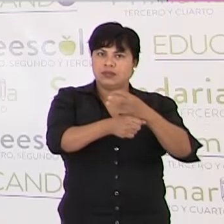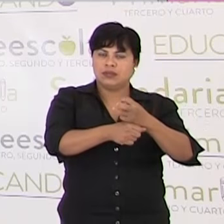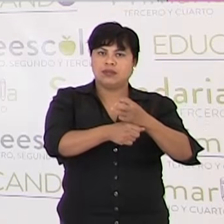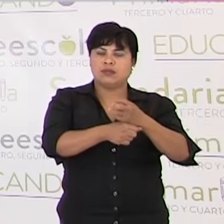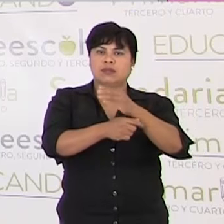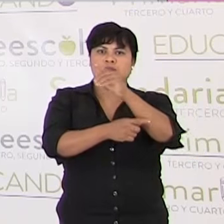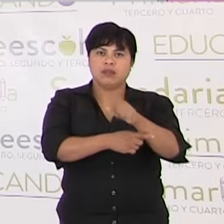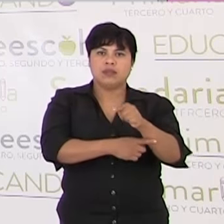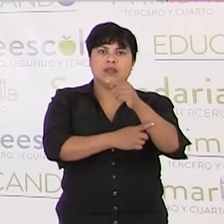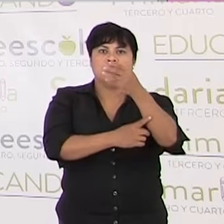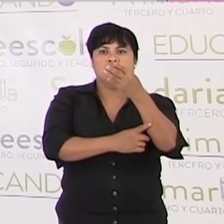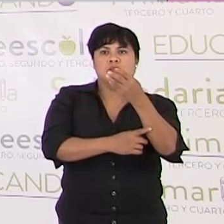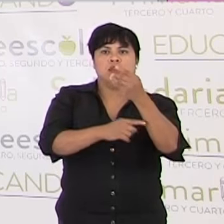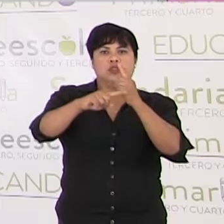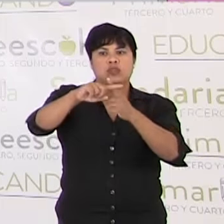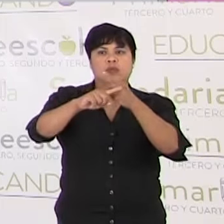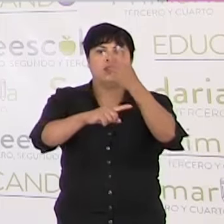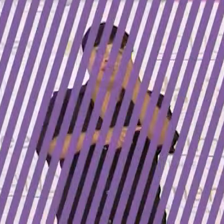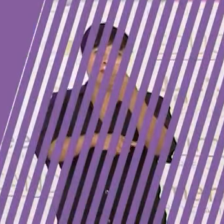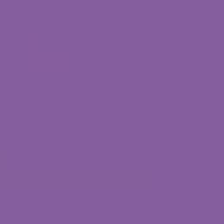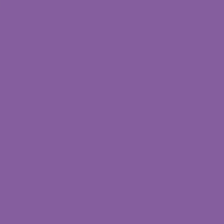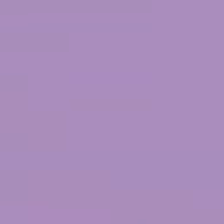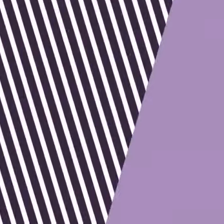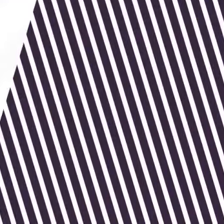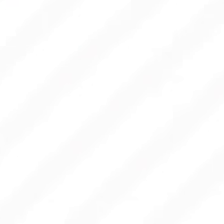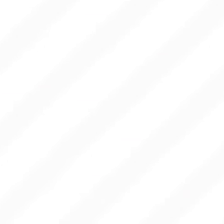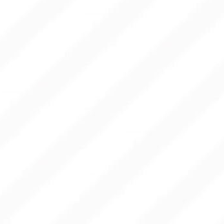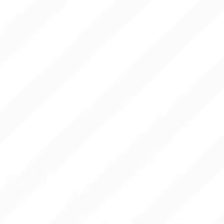parte de la suma del cuadrado de dos números. ¿Sí?